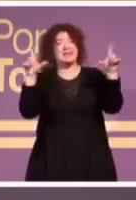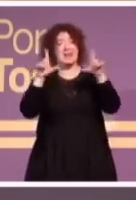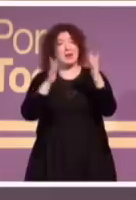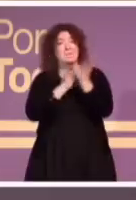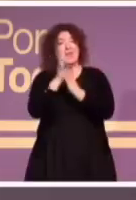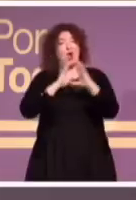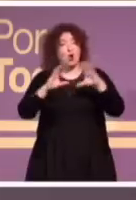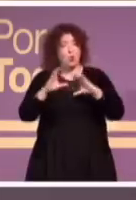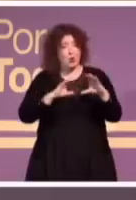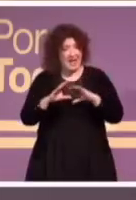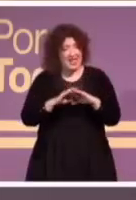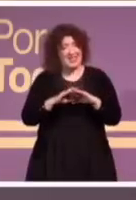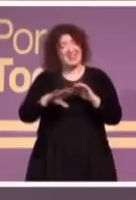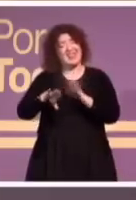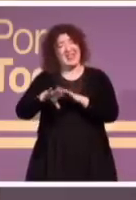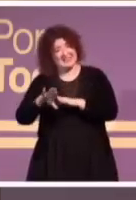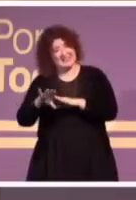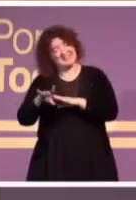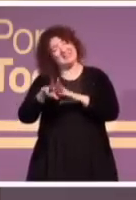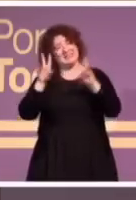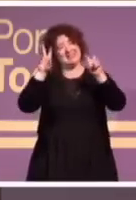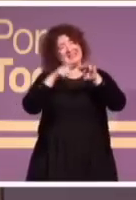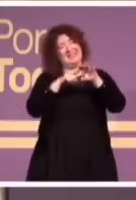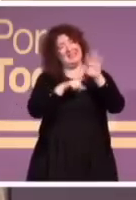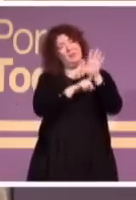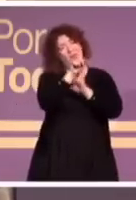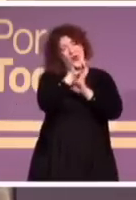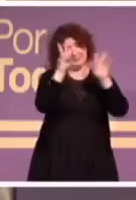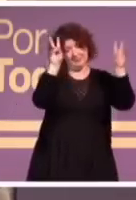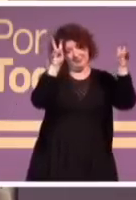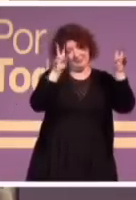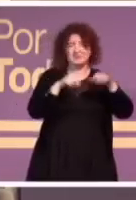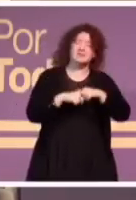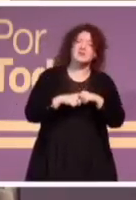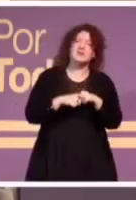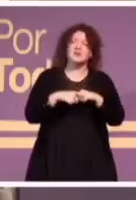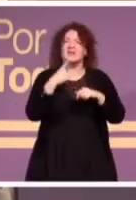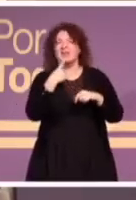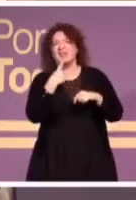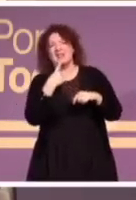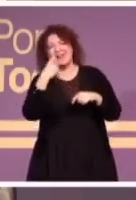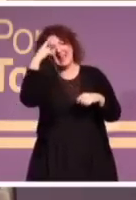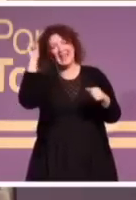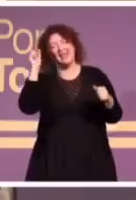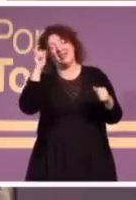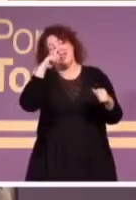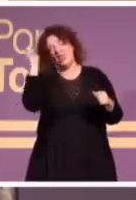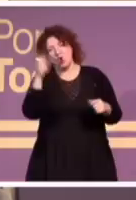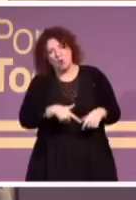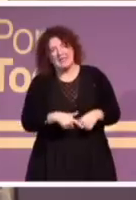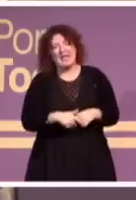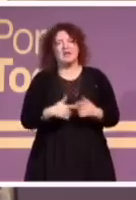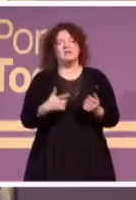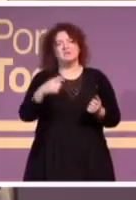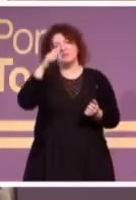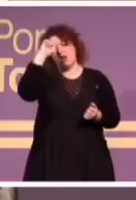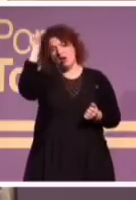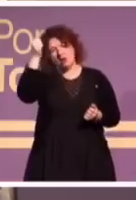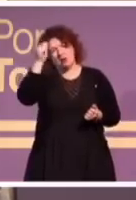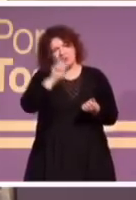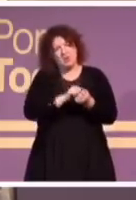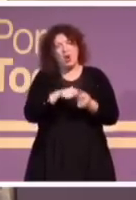comunicación, los de derechas y los supuestamente progresistas pueden llamarte inútil, pueden decir que estás